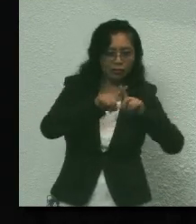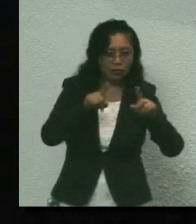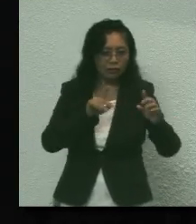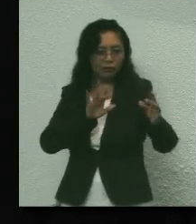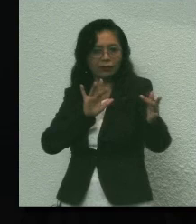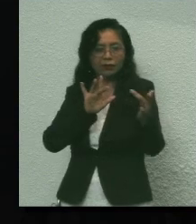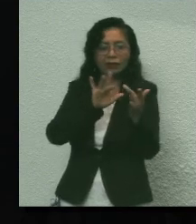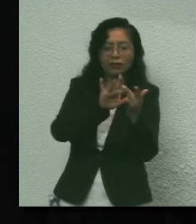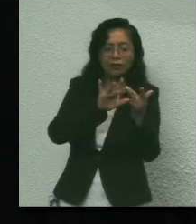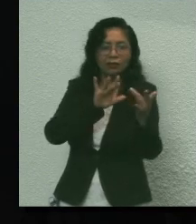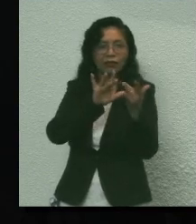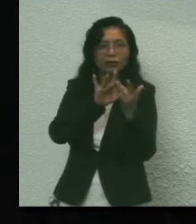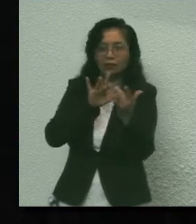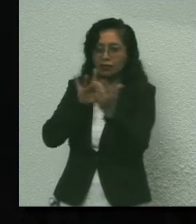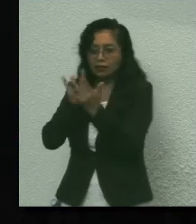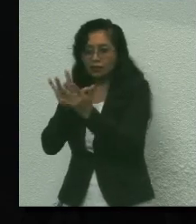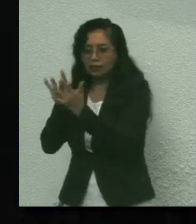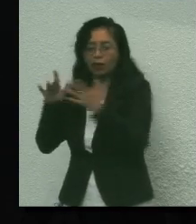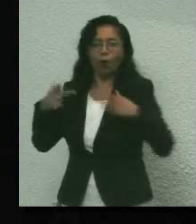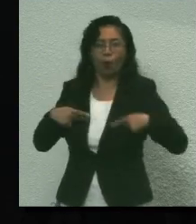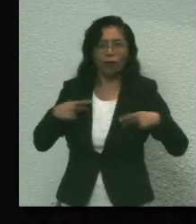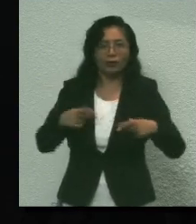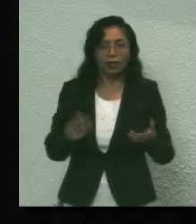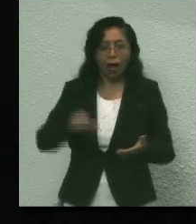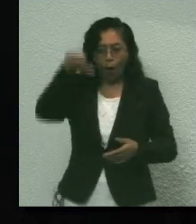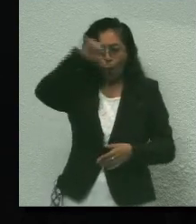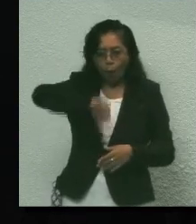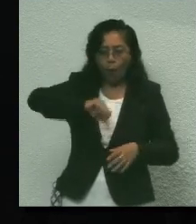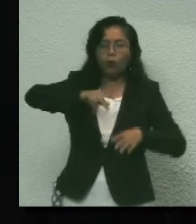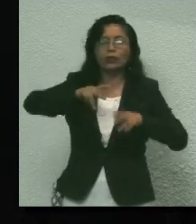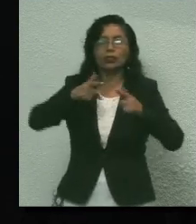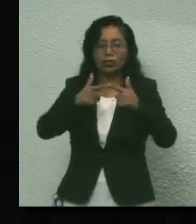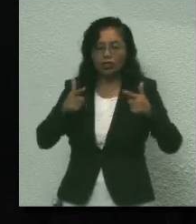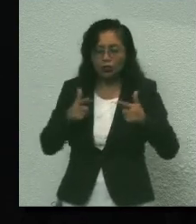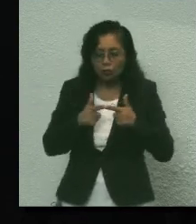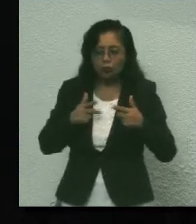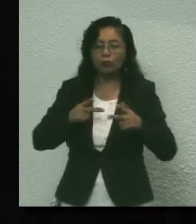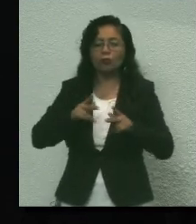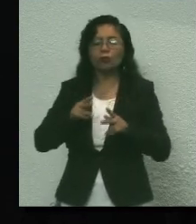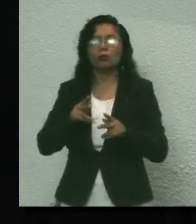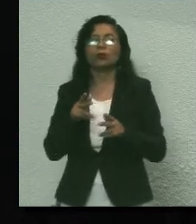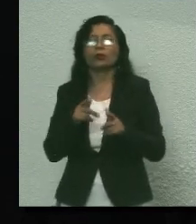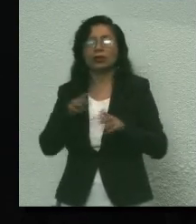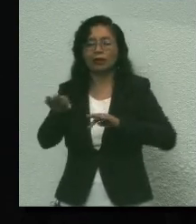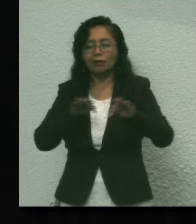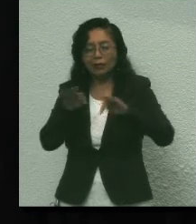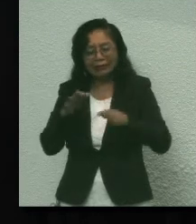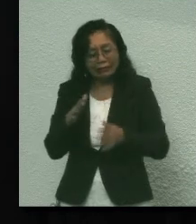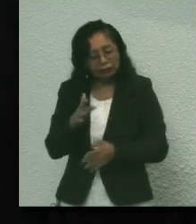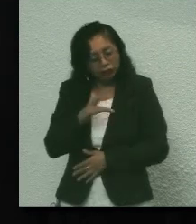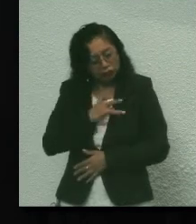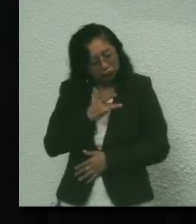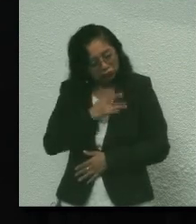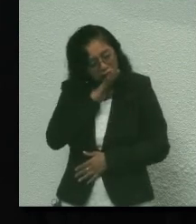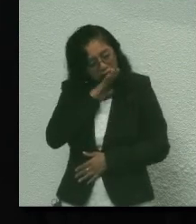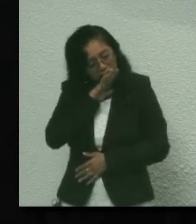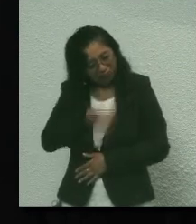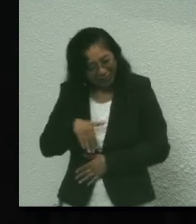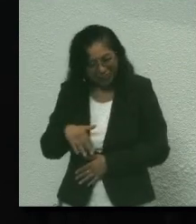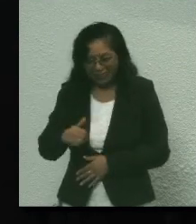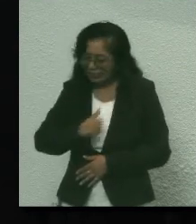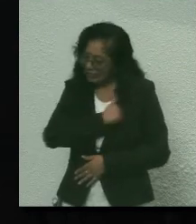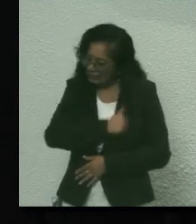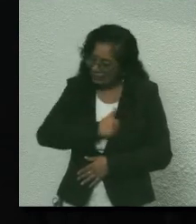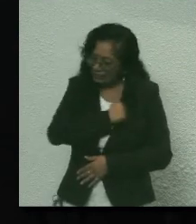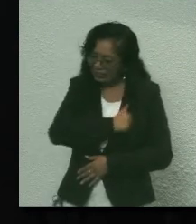federal. Hoy, el Partido del Trabajo se duele por Quintana Roo y lamentamos una vez más la